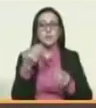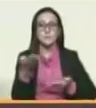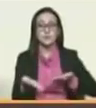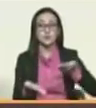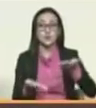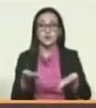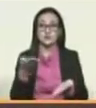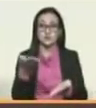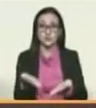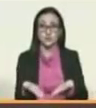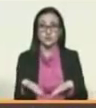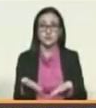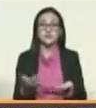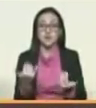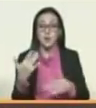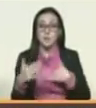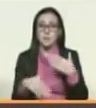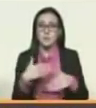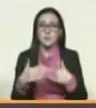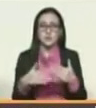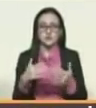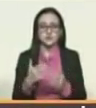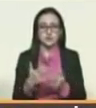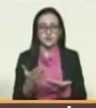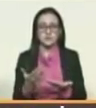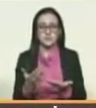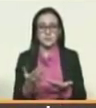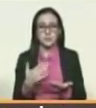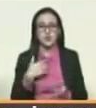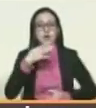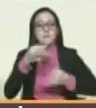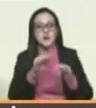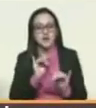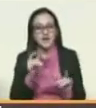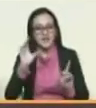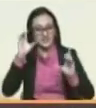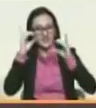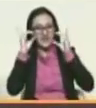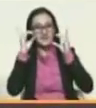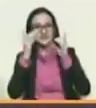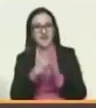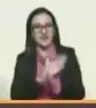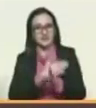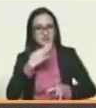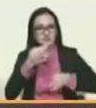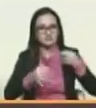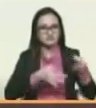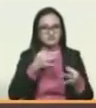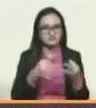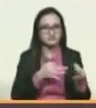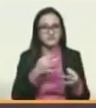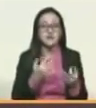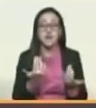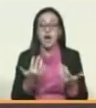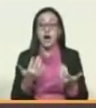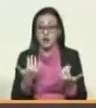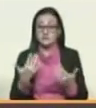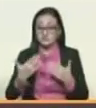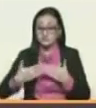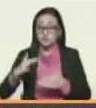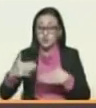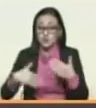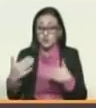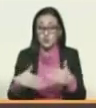de manera tal que este es un proceso, como le expliqué a la presidenta Rodríguez, que está en marcha, que está consolidado, que